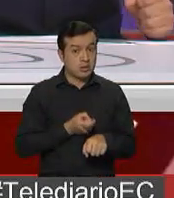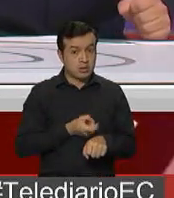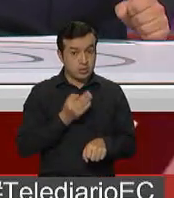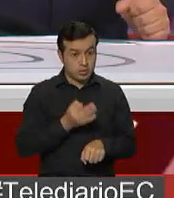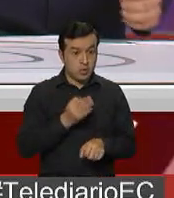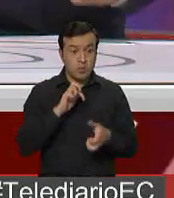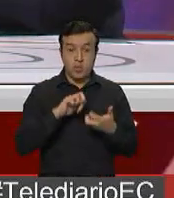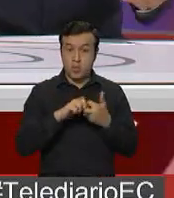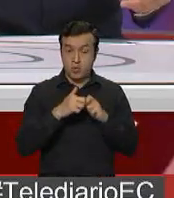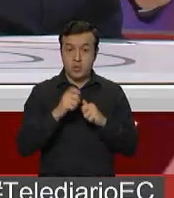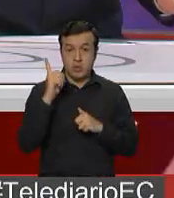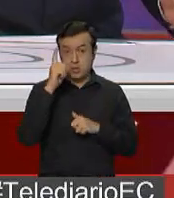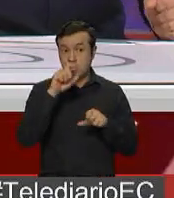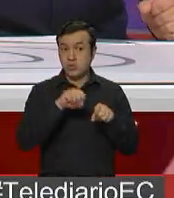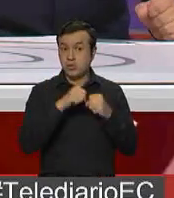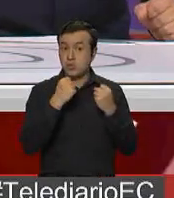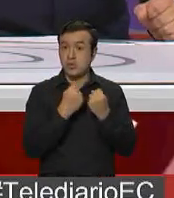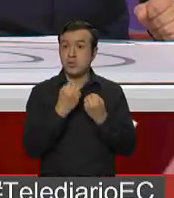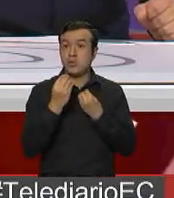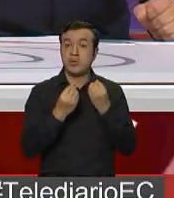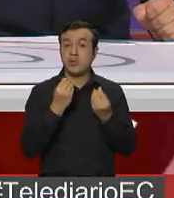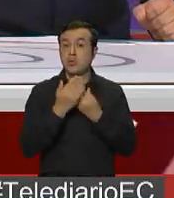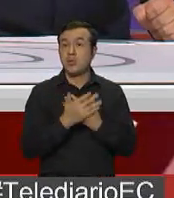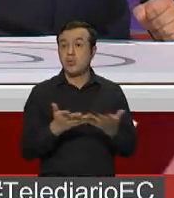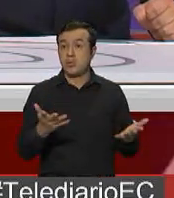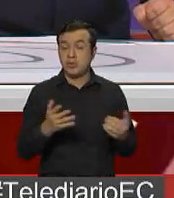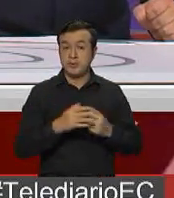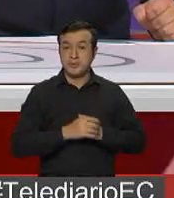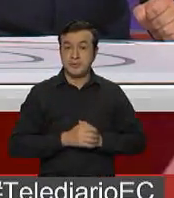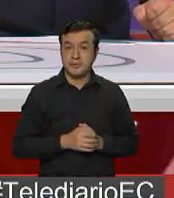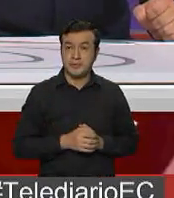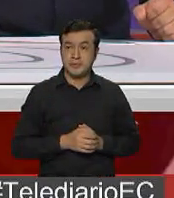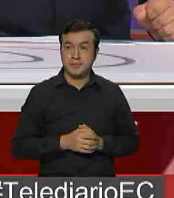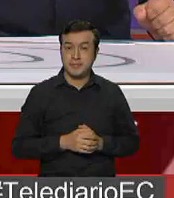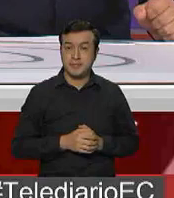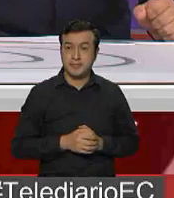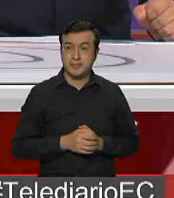este problema social? ¿Qué se debe esperar como país? Fabricio,